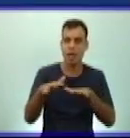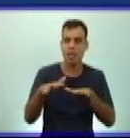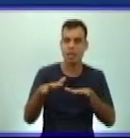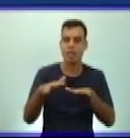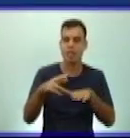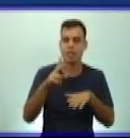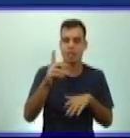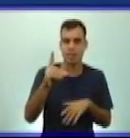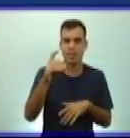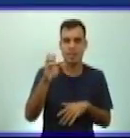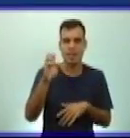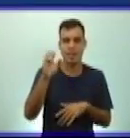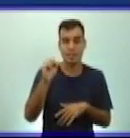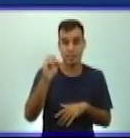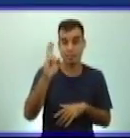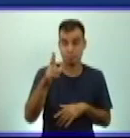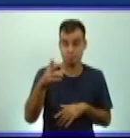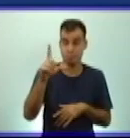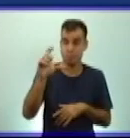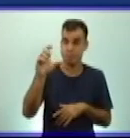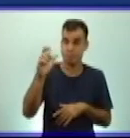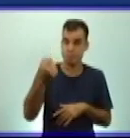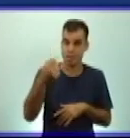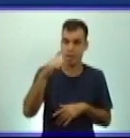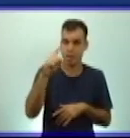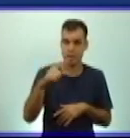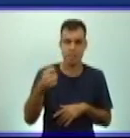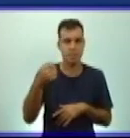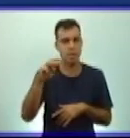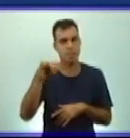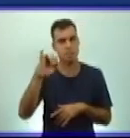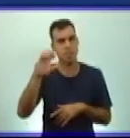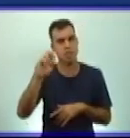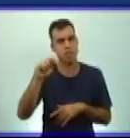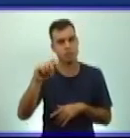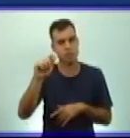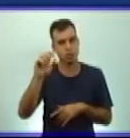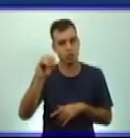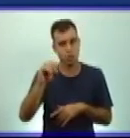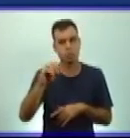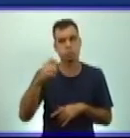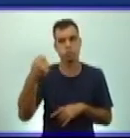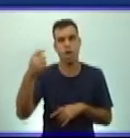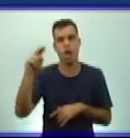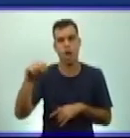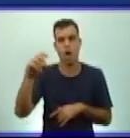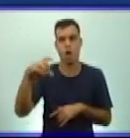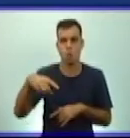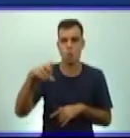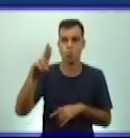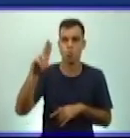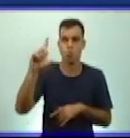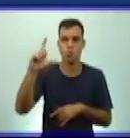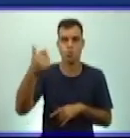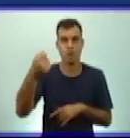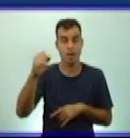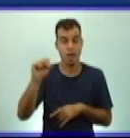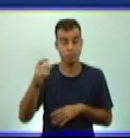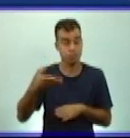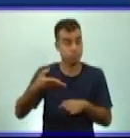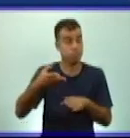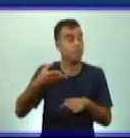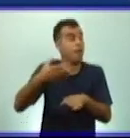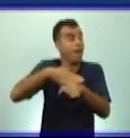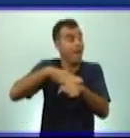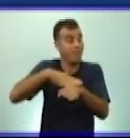de los conceptos fundamentales de la dinámica de la cinemática de la rotación. Yo, antes de plantearles el concepto,